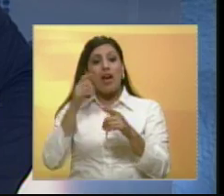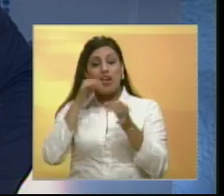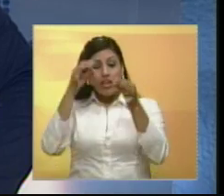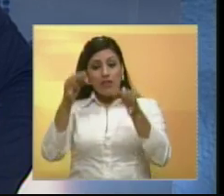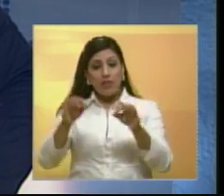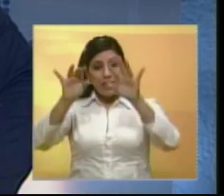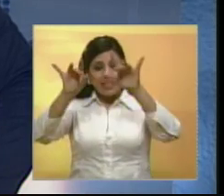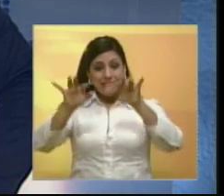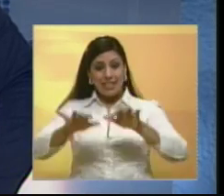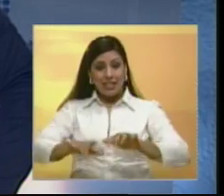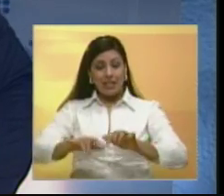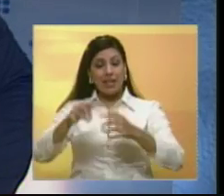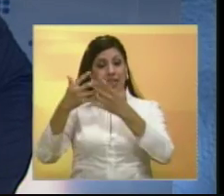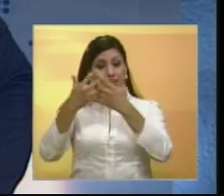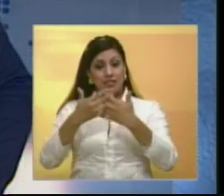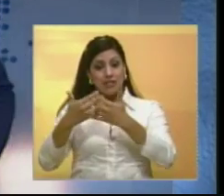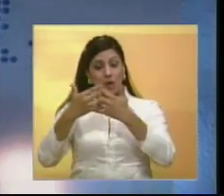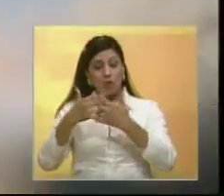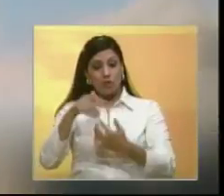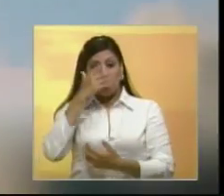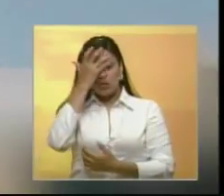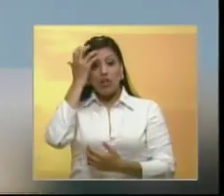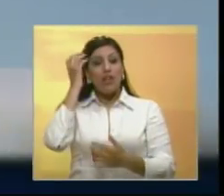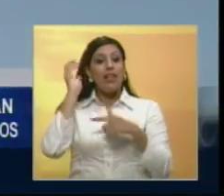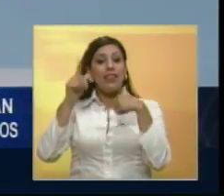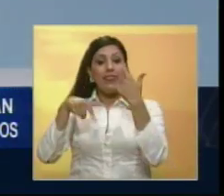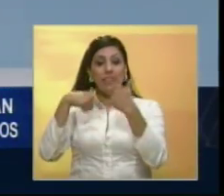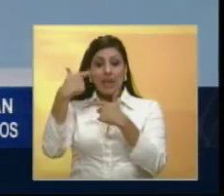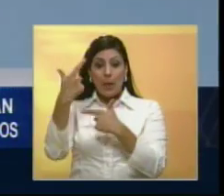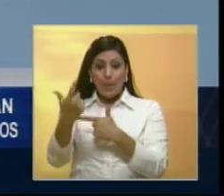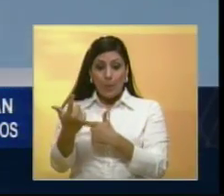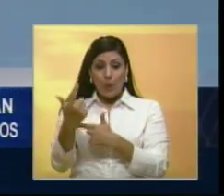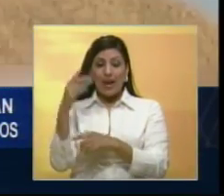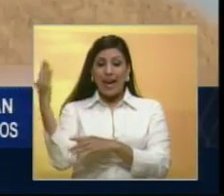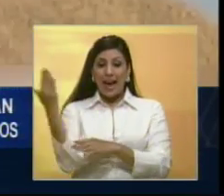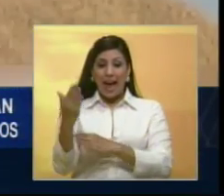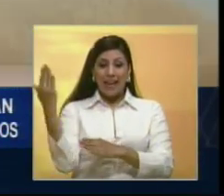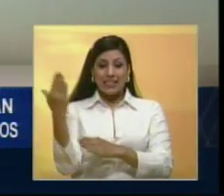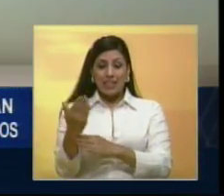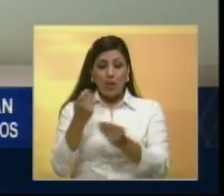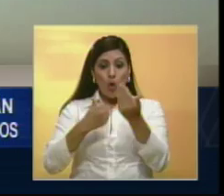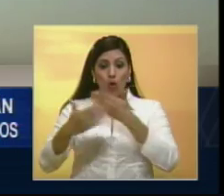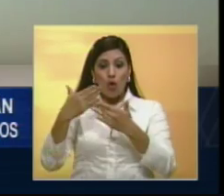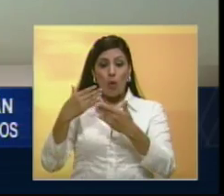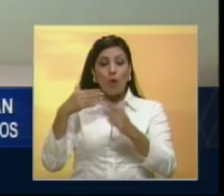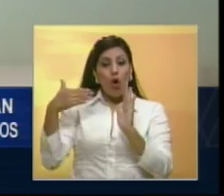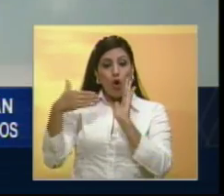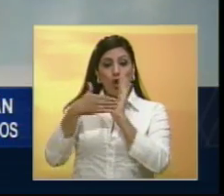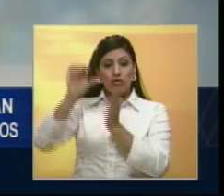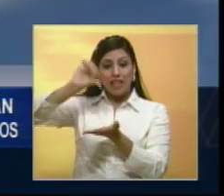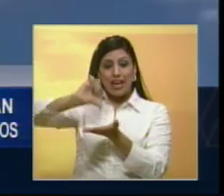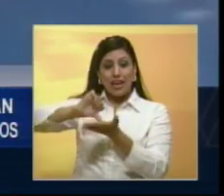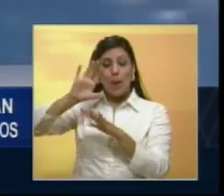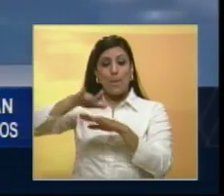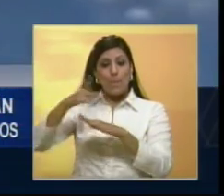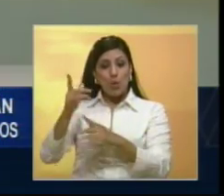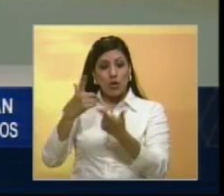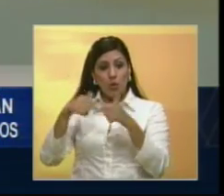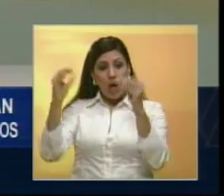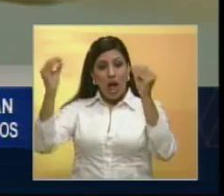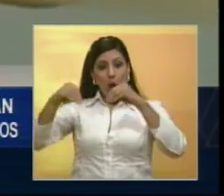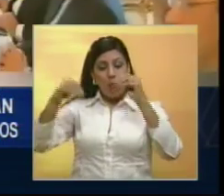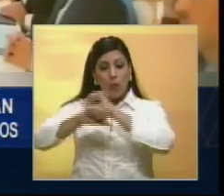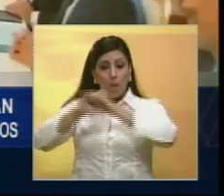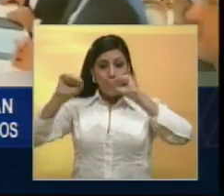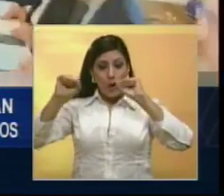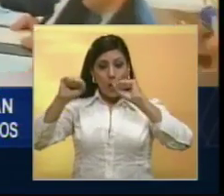la Secretaría de Tesoro estadounidense. Luego del levantamiento de las penalizaciones económicas contra Irán por el cumplimiento del acuerdo nuclear,